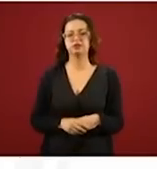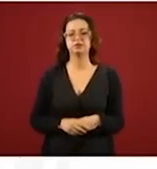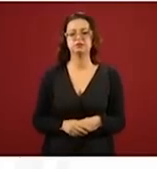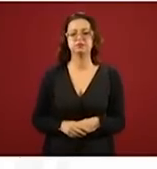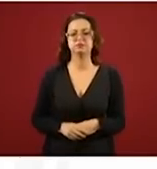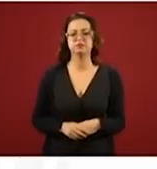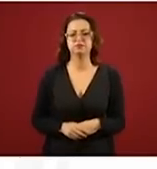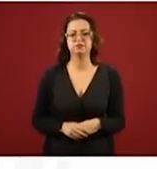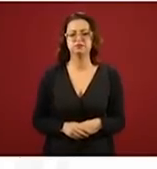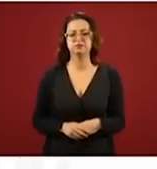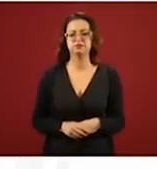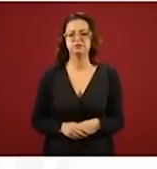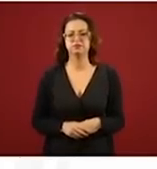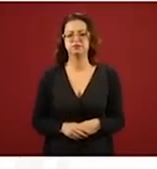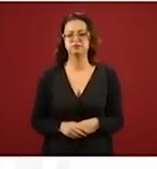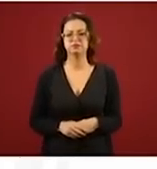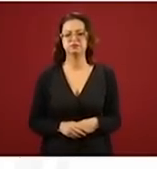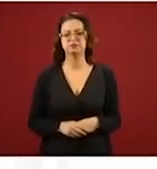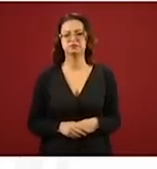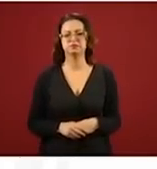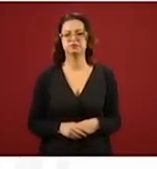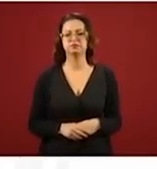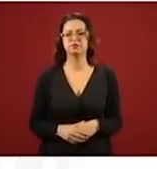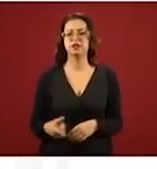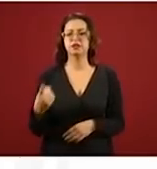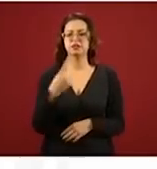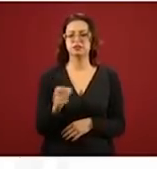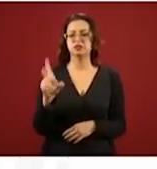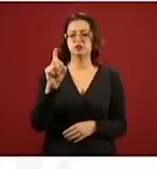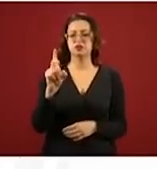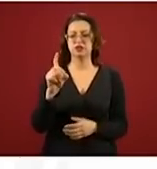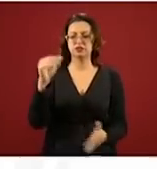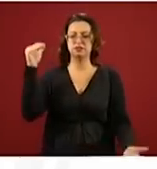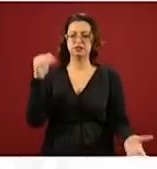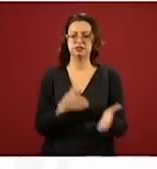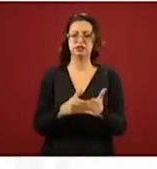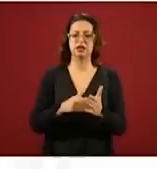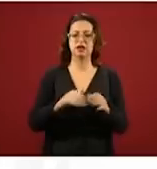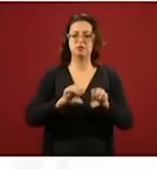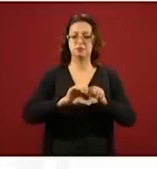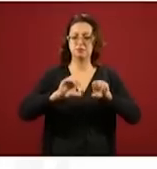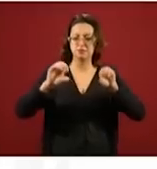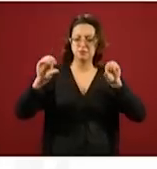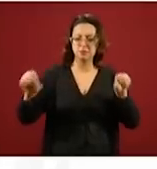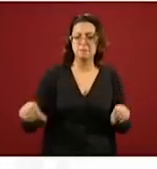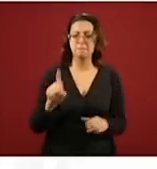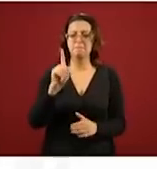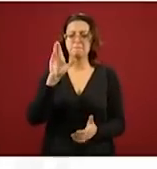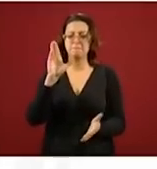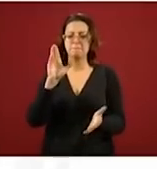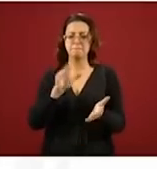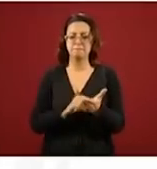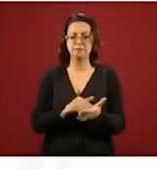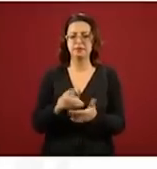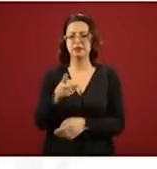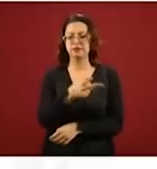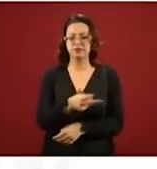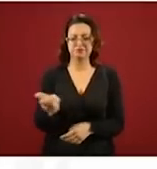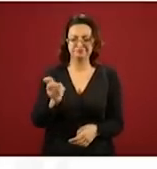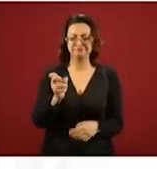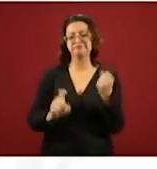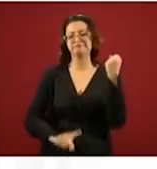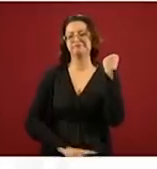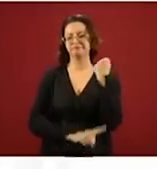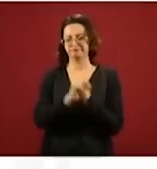y revisamos 130 mil mangueras 1200 encontramos con